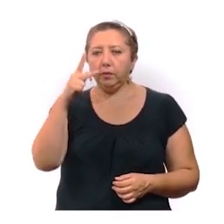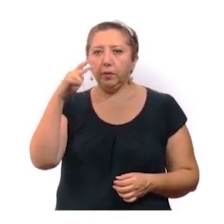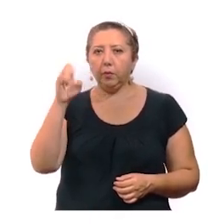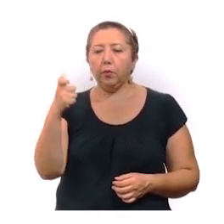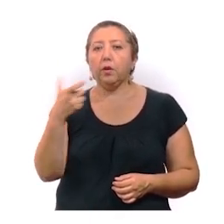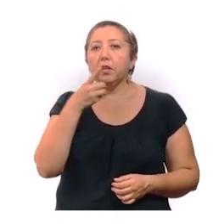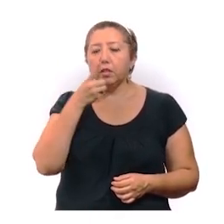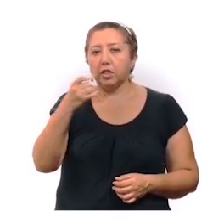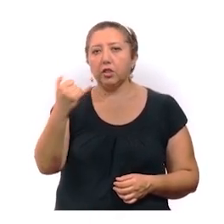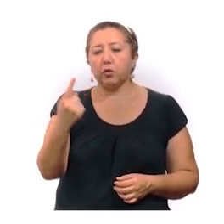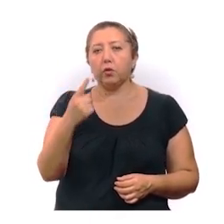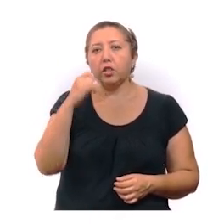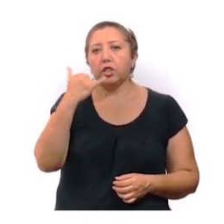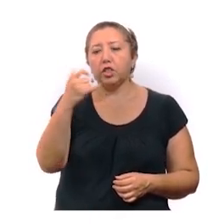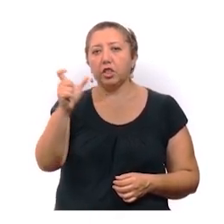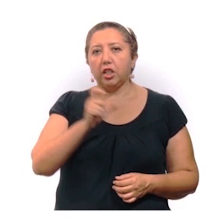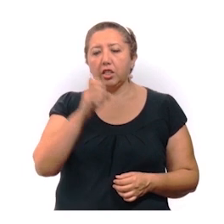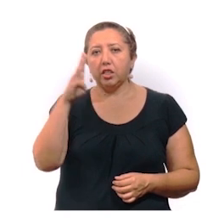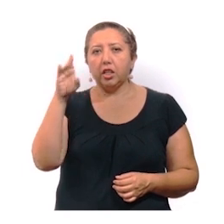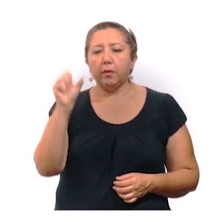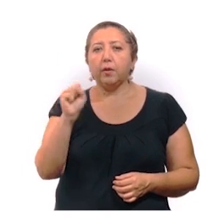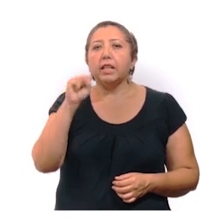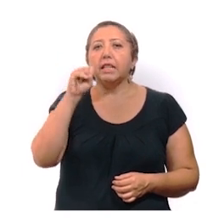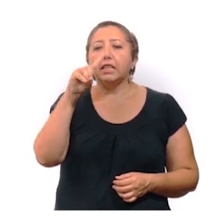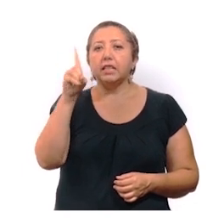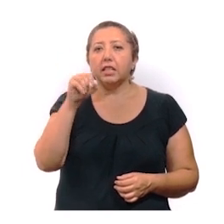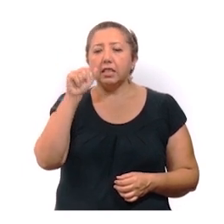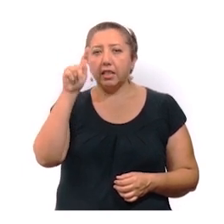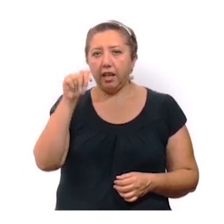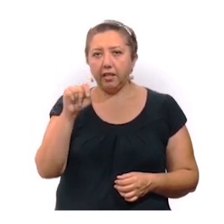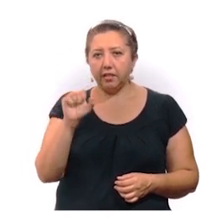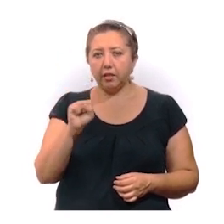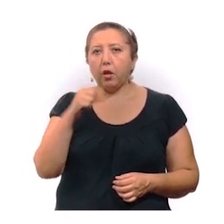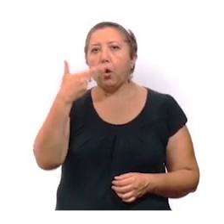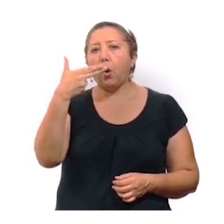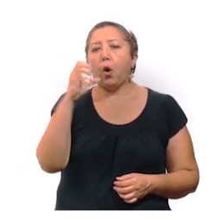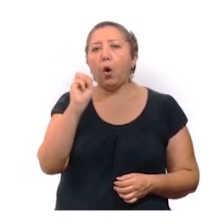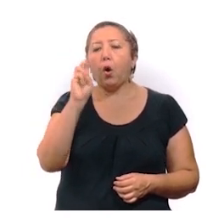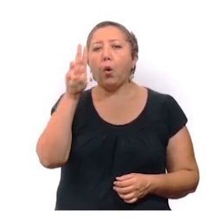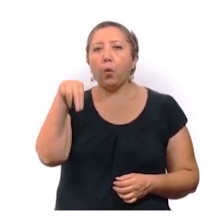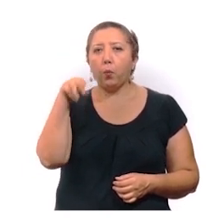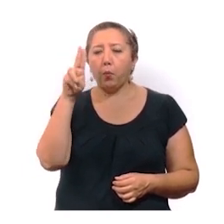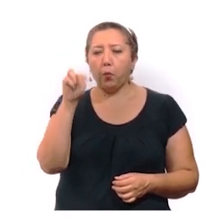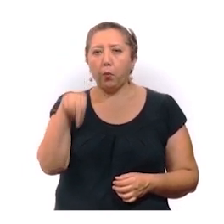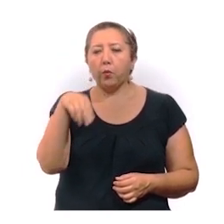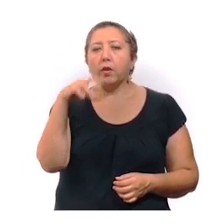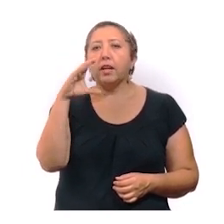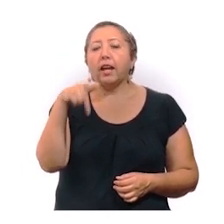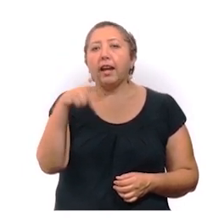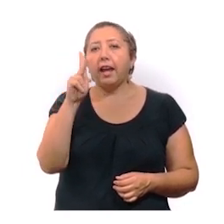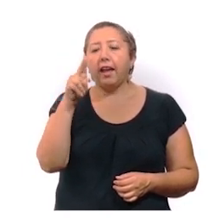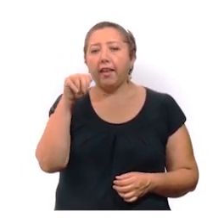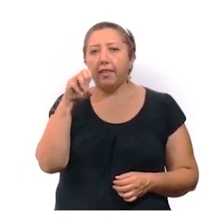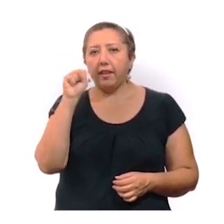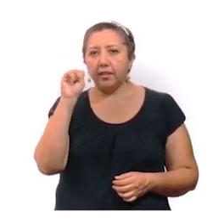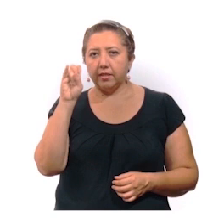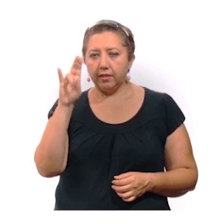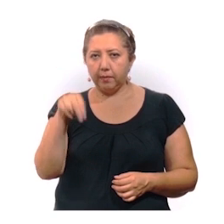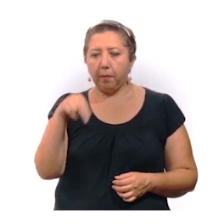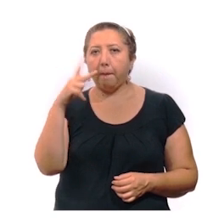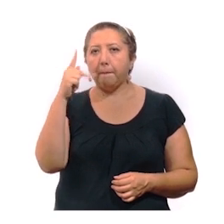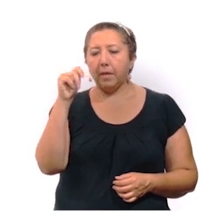dos en yaxcabá una hagan que si shantung citas común canas y peto tzucacab y yaxkukul